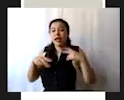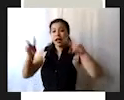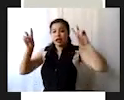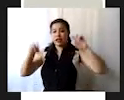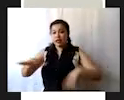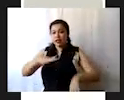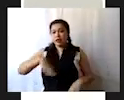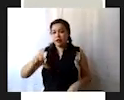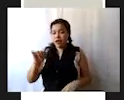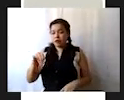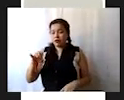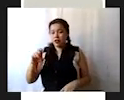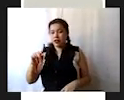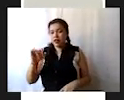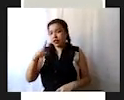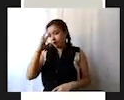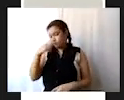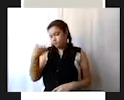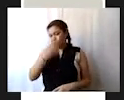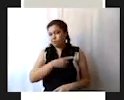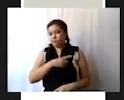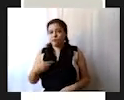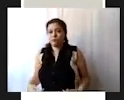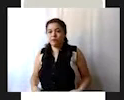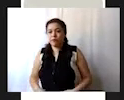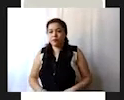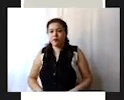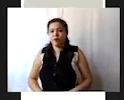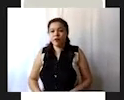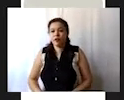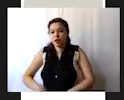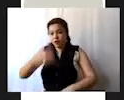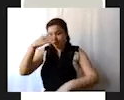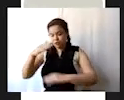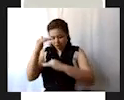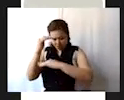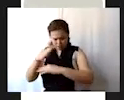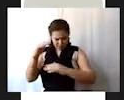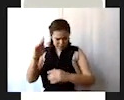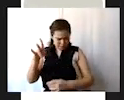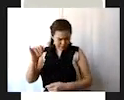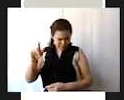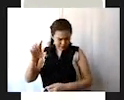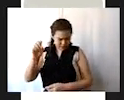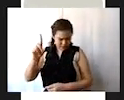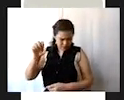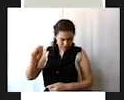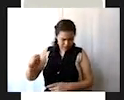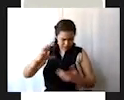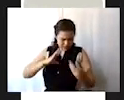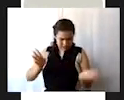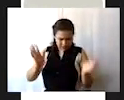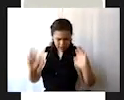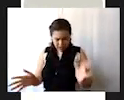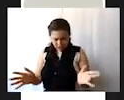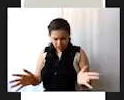ambiental. Lo que quiere decir el modelo de límites planetarios, que inspiró mucho la estructura de los ODS, y por eso es que se expone